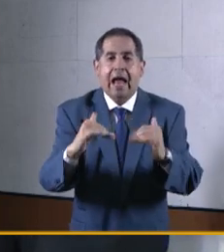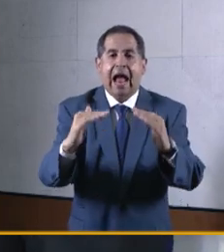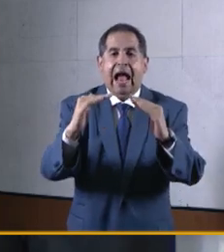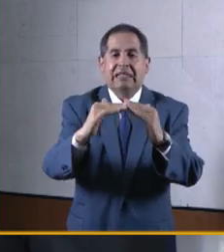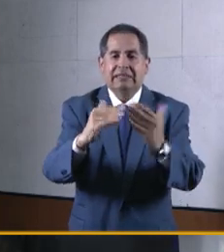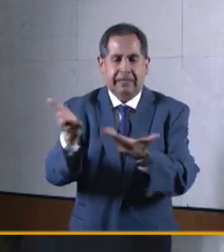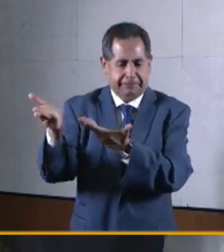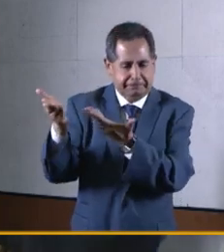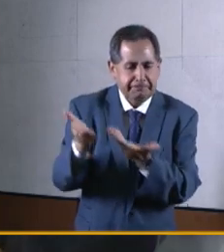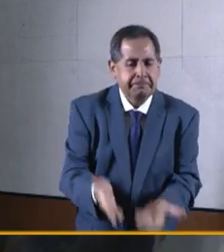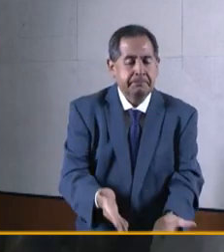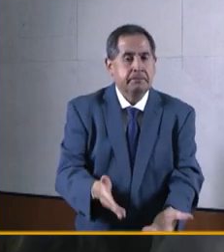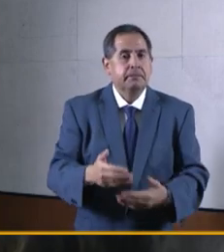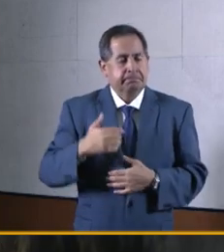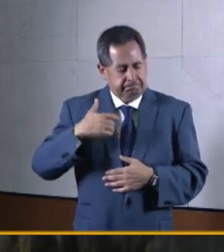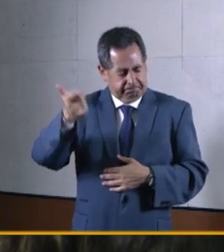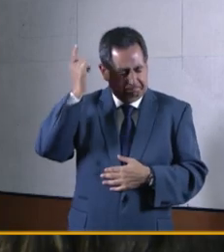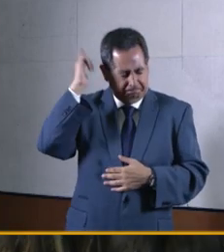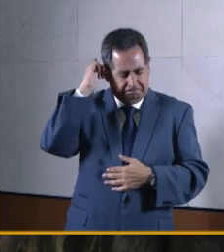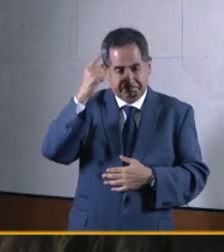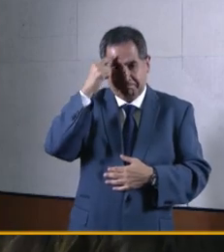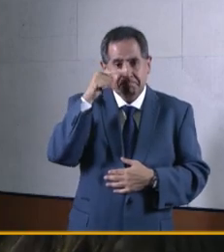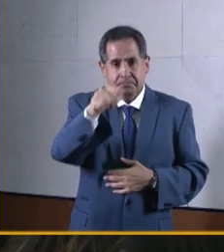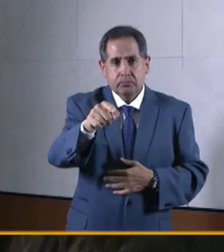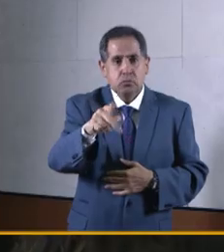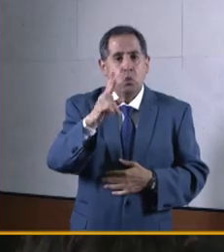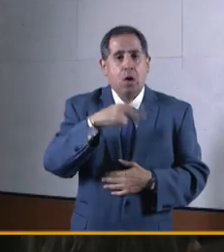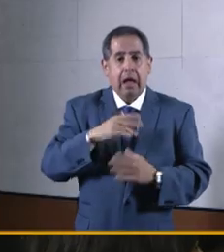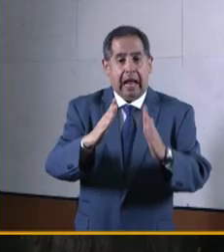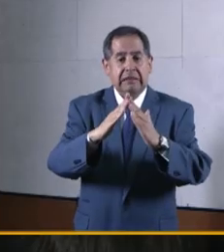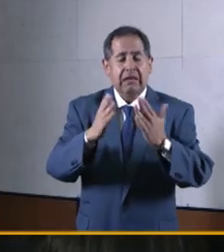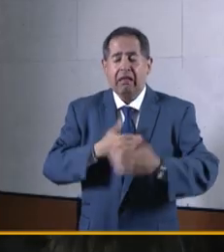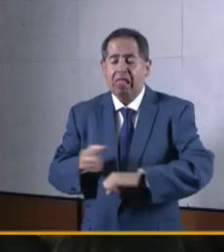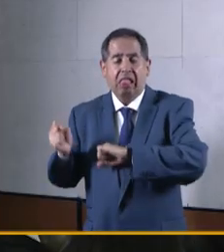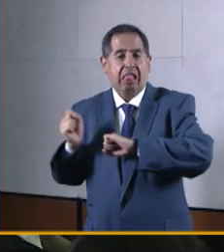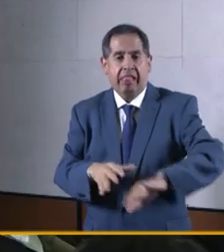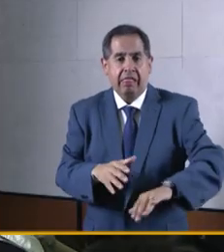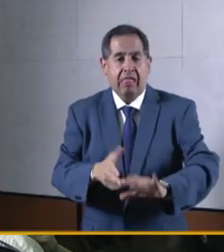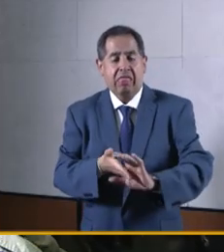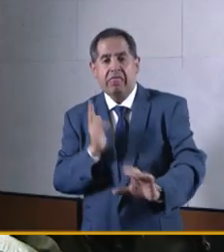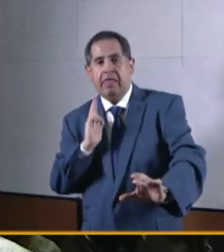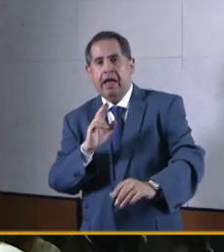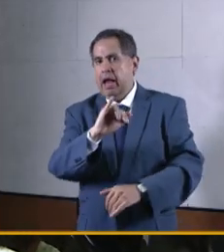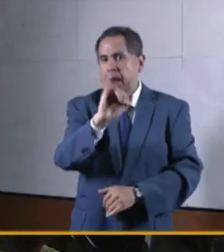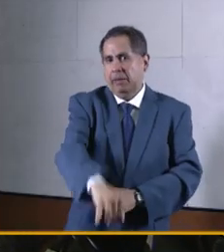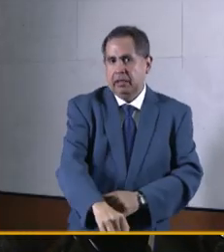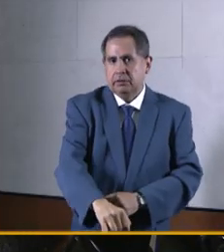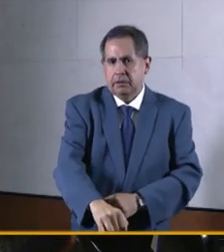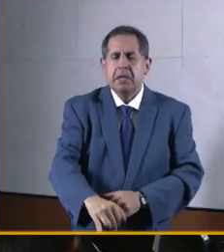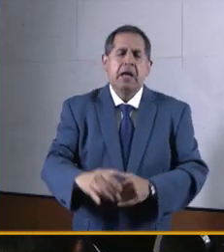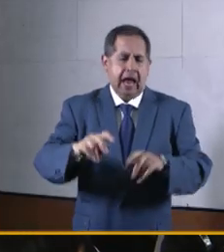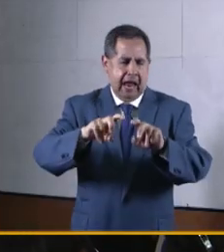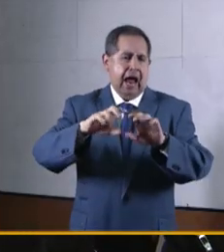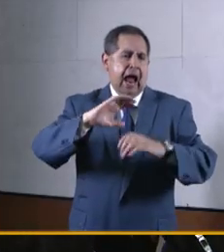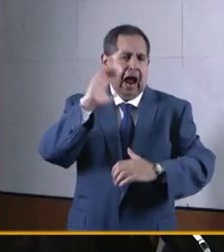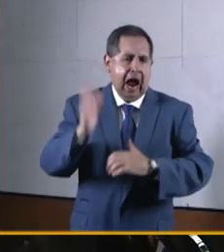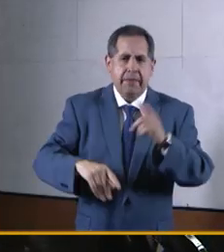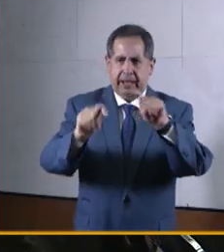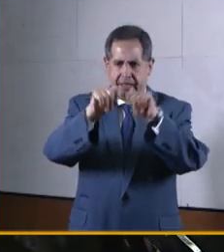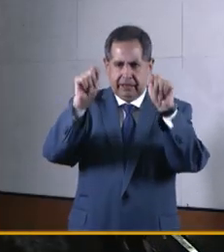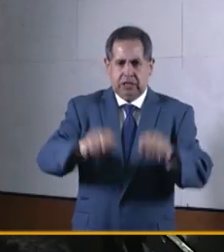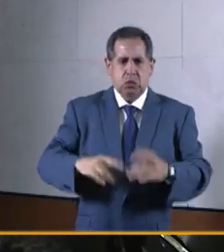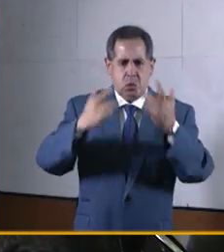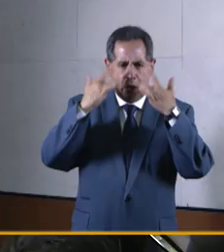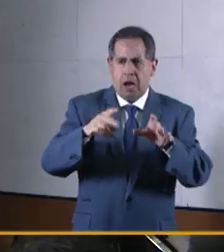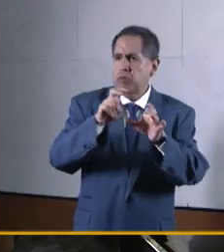mi primer deseo es que nunca la abandonen aunque algún día salgan de sus aulas para servir a méxico